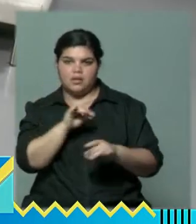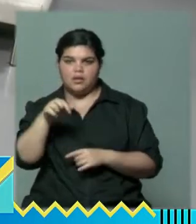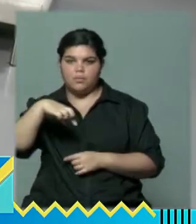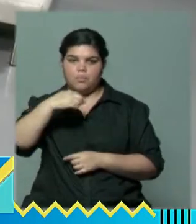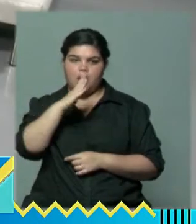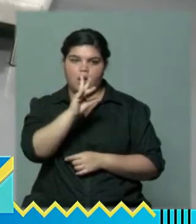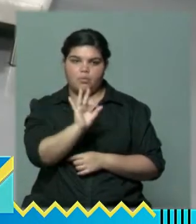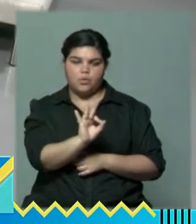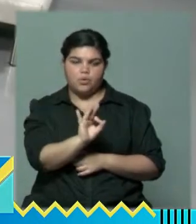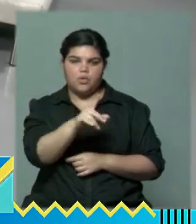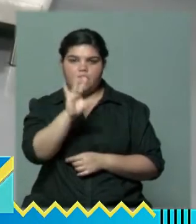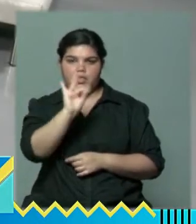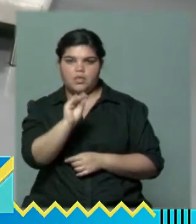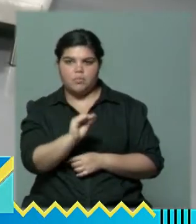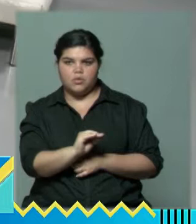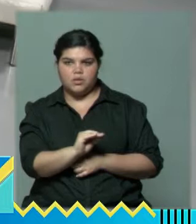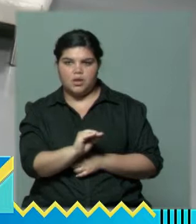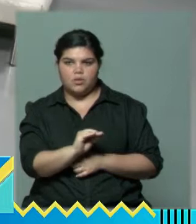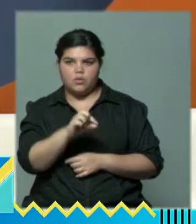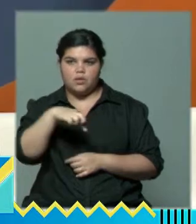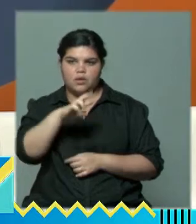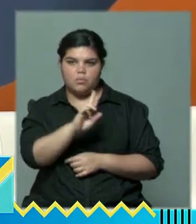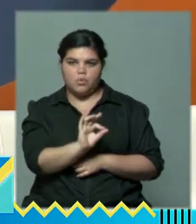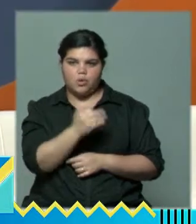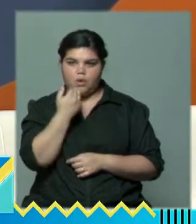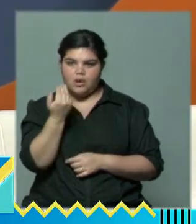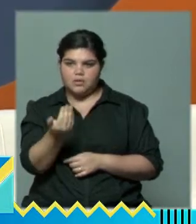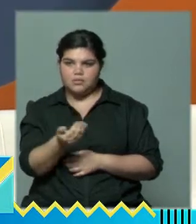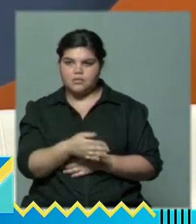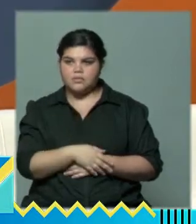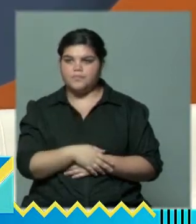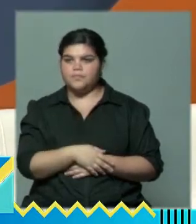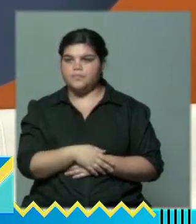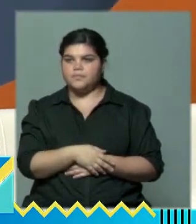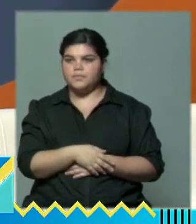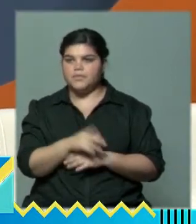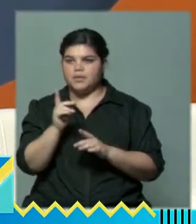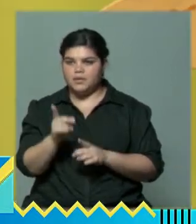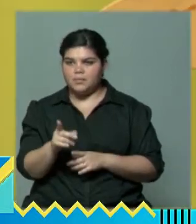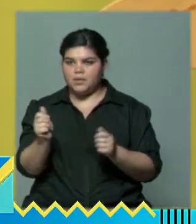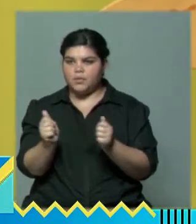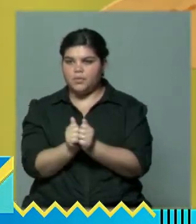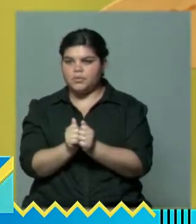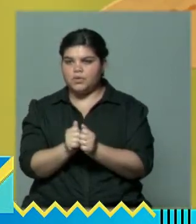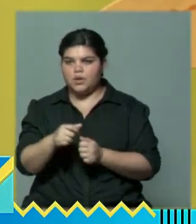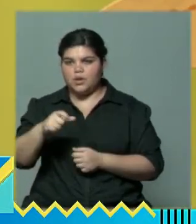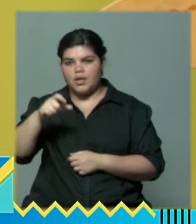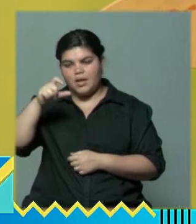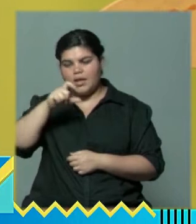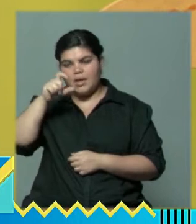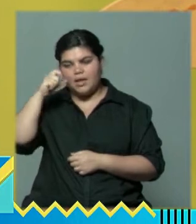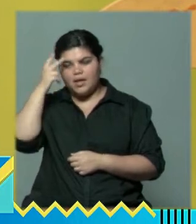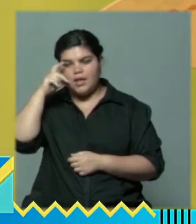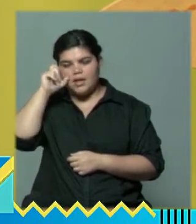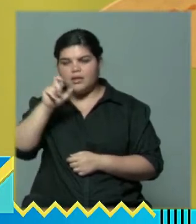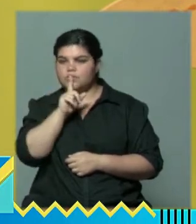Priore, diputado provincial del PRO. Gracias, Pablo, por venir hasta acá. No, gracias a vos. También estamos con Héctor Fresina, presidente del bloque del FIT.